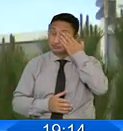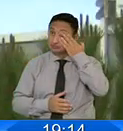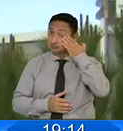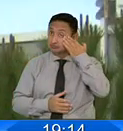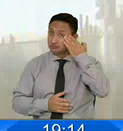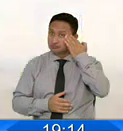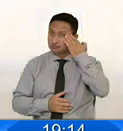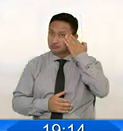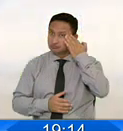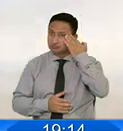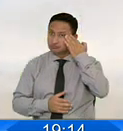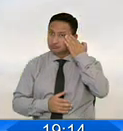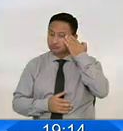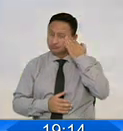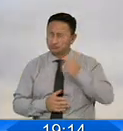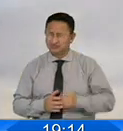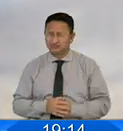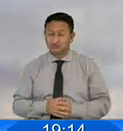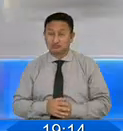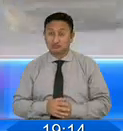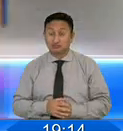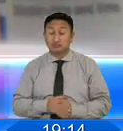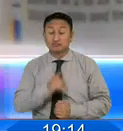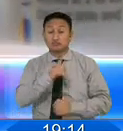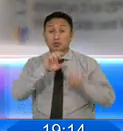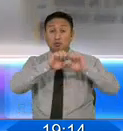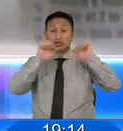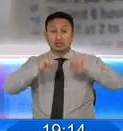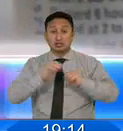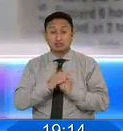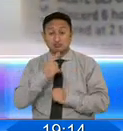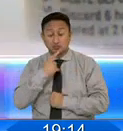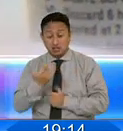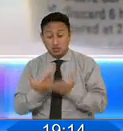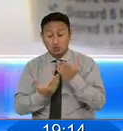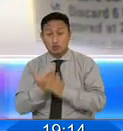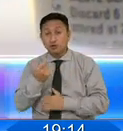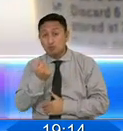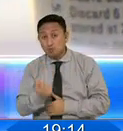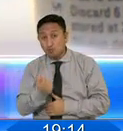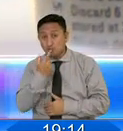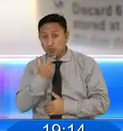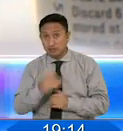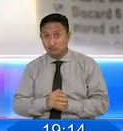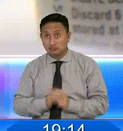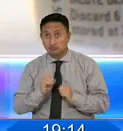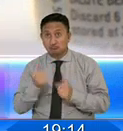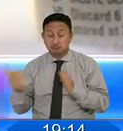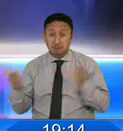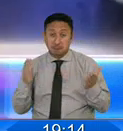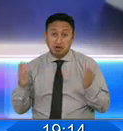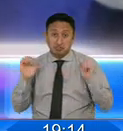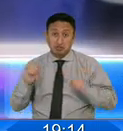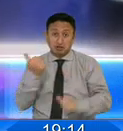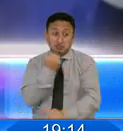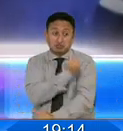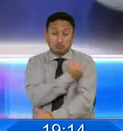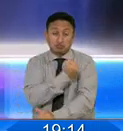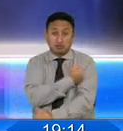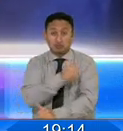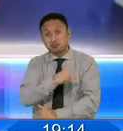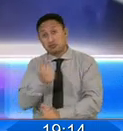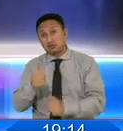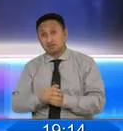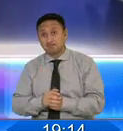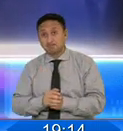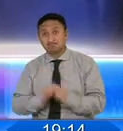pastilla experimental anunciada por facer para tratar el kobe 19 se presenta como una alternativa alentador en el mundo y